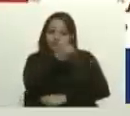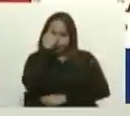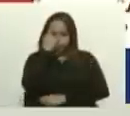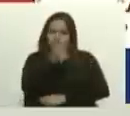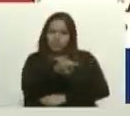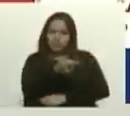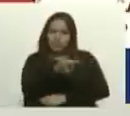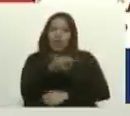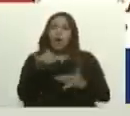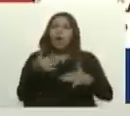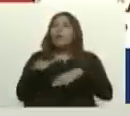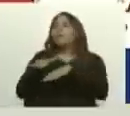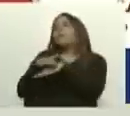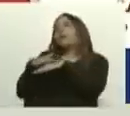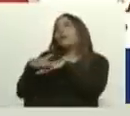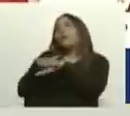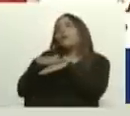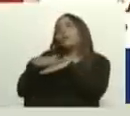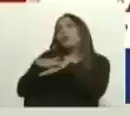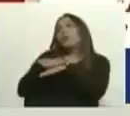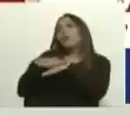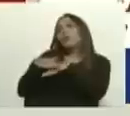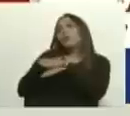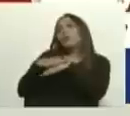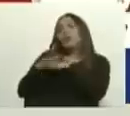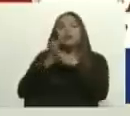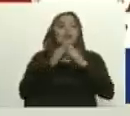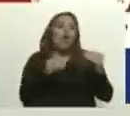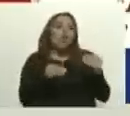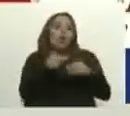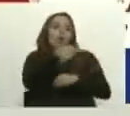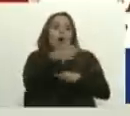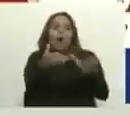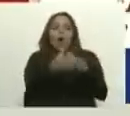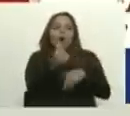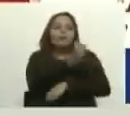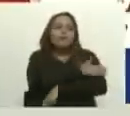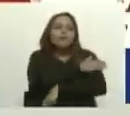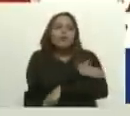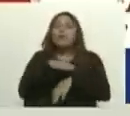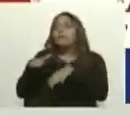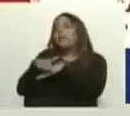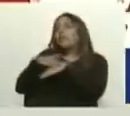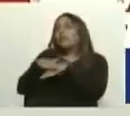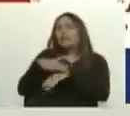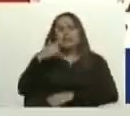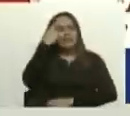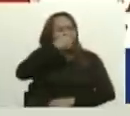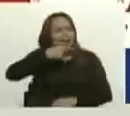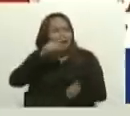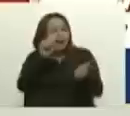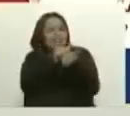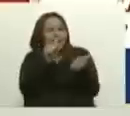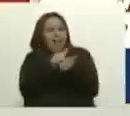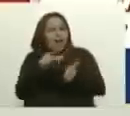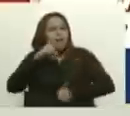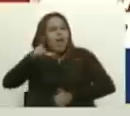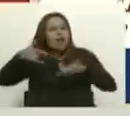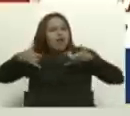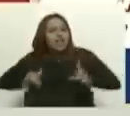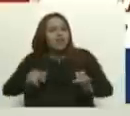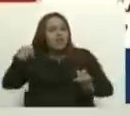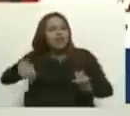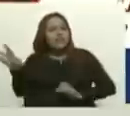perdón que tienen, ¿verdad? Perdón, perdón, todos están pidiendo perdón. Inmorales es lo que son. Malos hijos de su